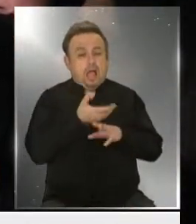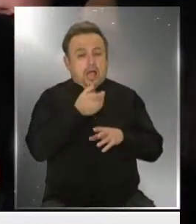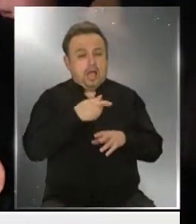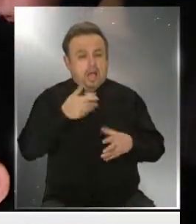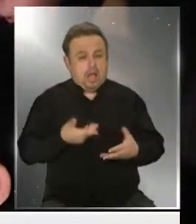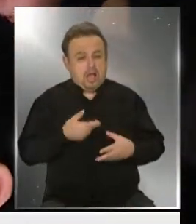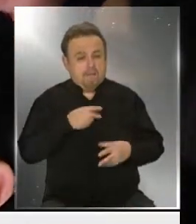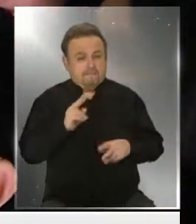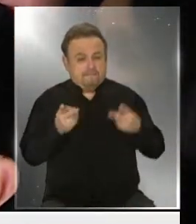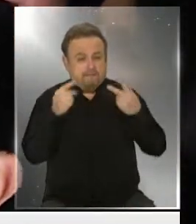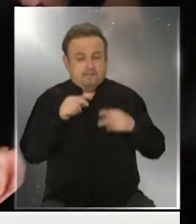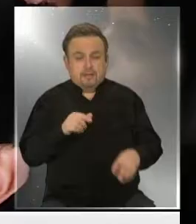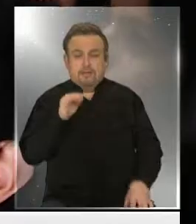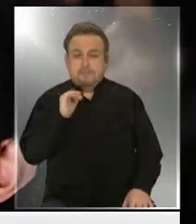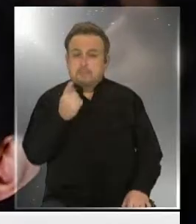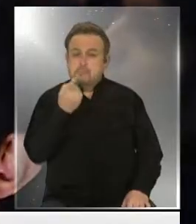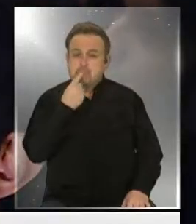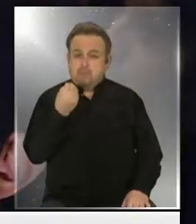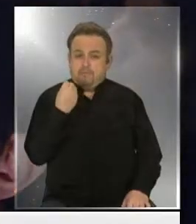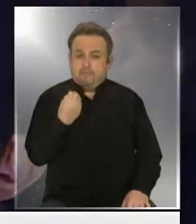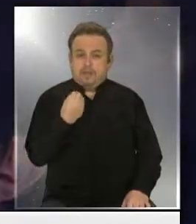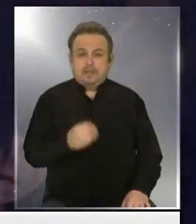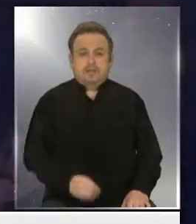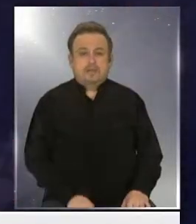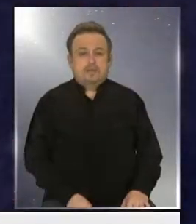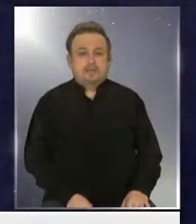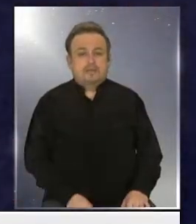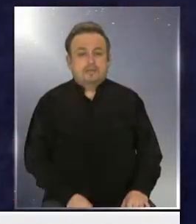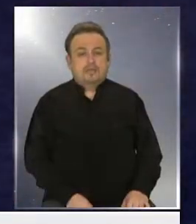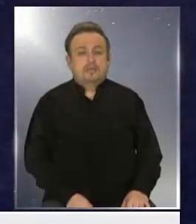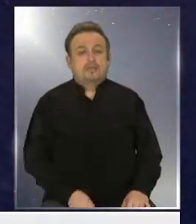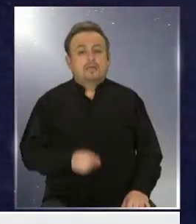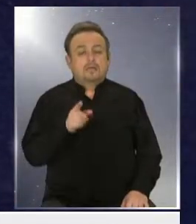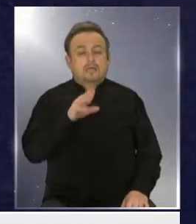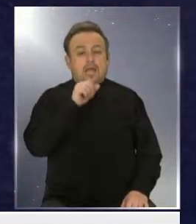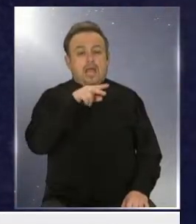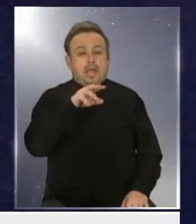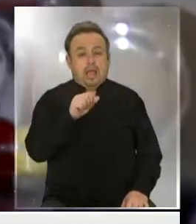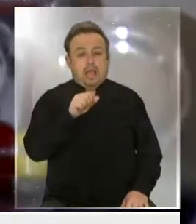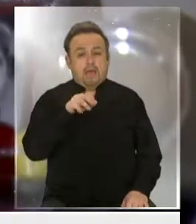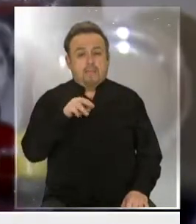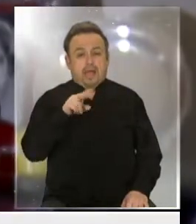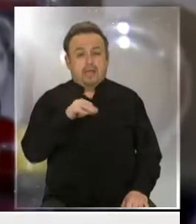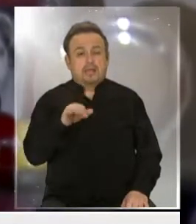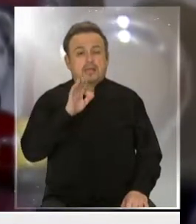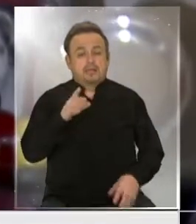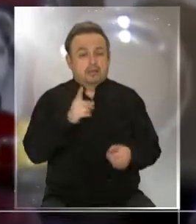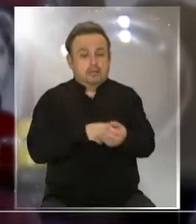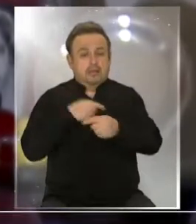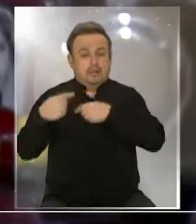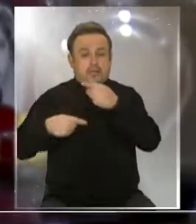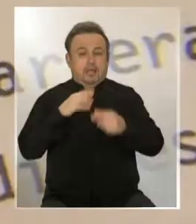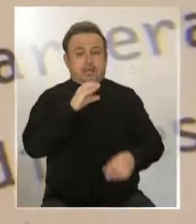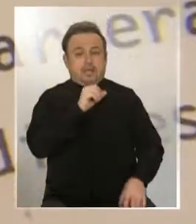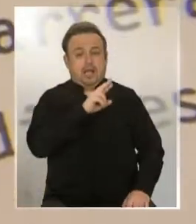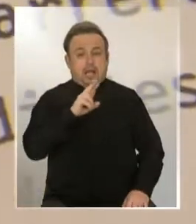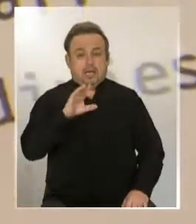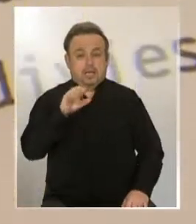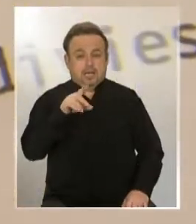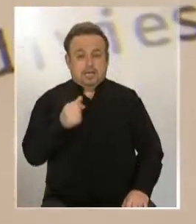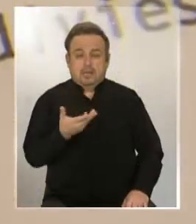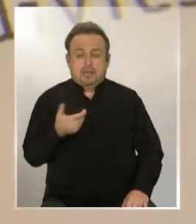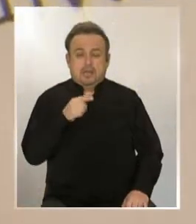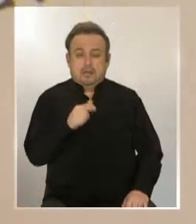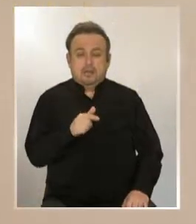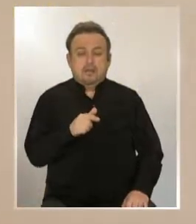Carrera que estén vivos? Excelente pregunta. Soy Ana María Reed, soy descendiente de los Carrera y por lo